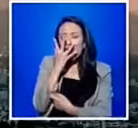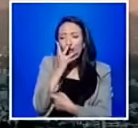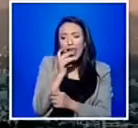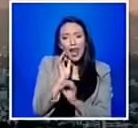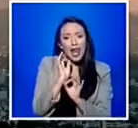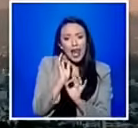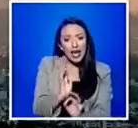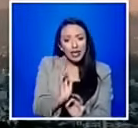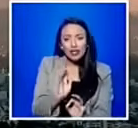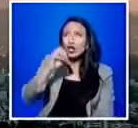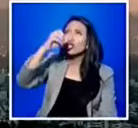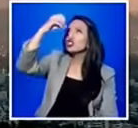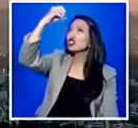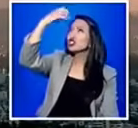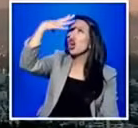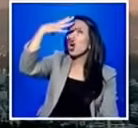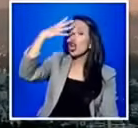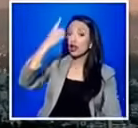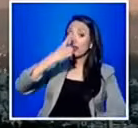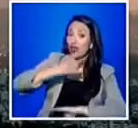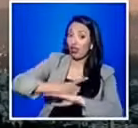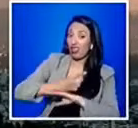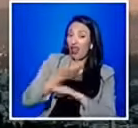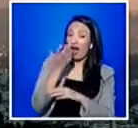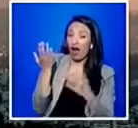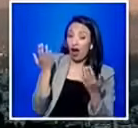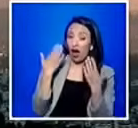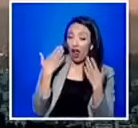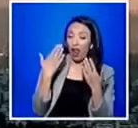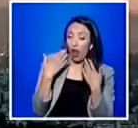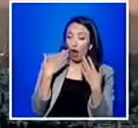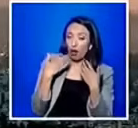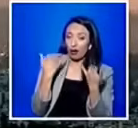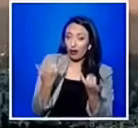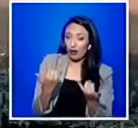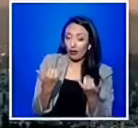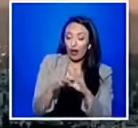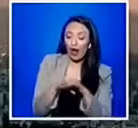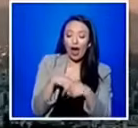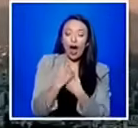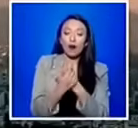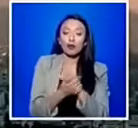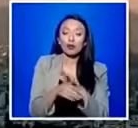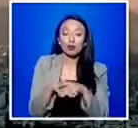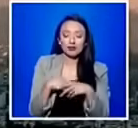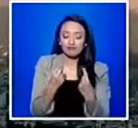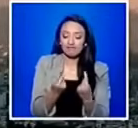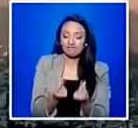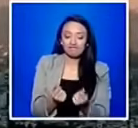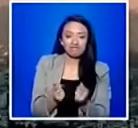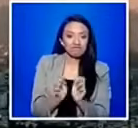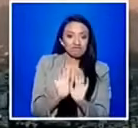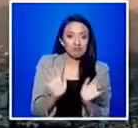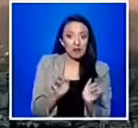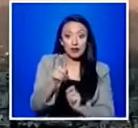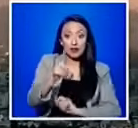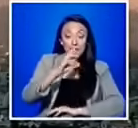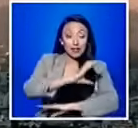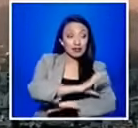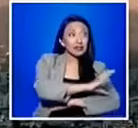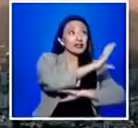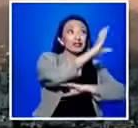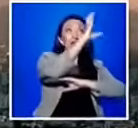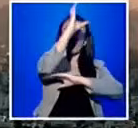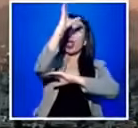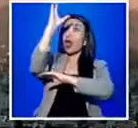Un rico sol, un día caliente, un día cálido para aprovecharlo desde temprano. El cielo está